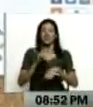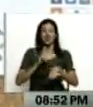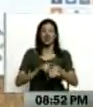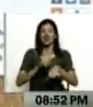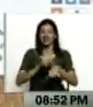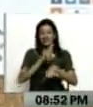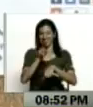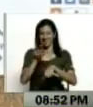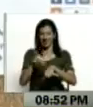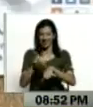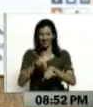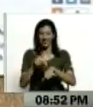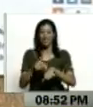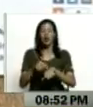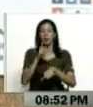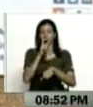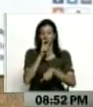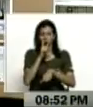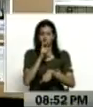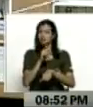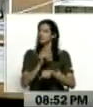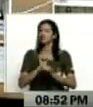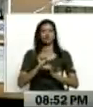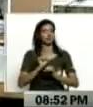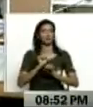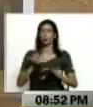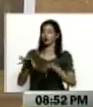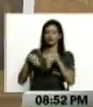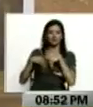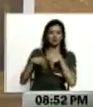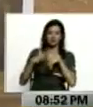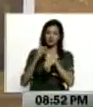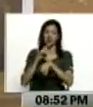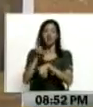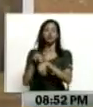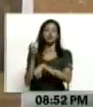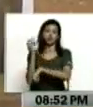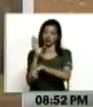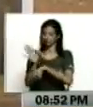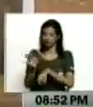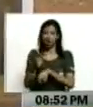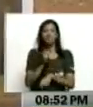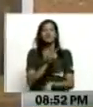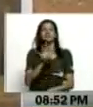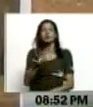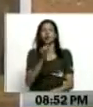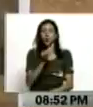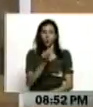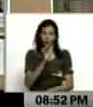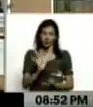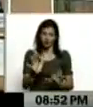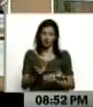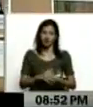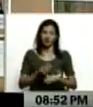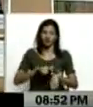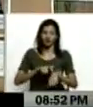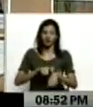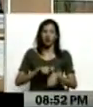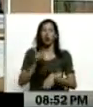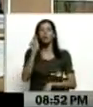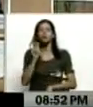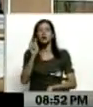gestión en crisis de Venezuela al margen del parlamento maduro desconoce al congreso dice 24 horas en Venezuela este